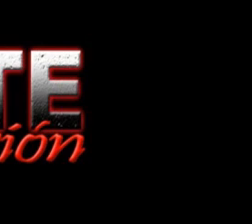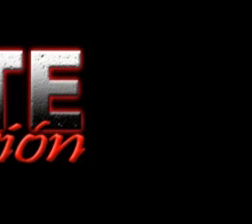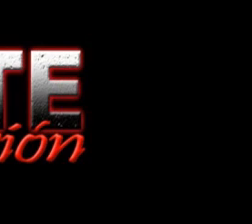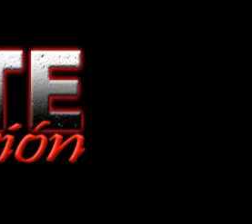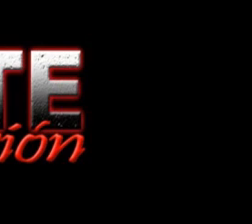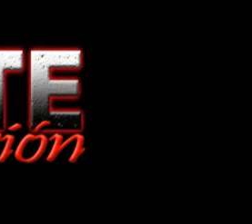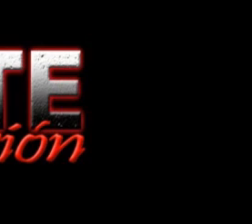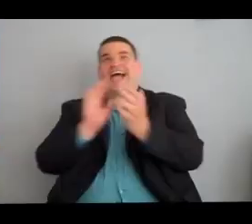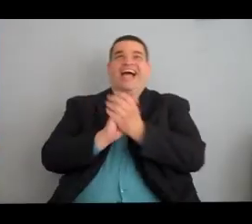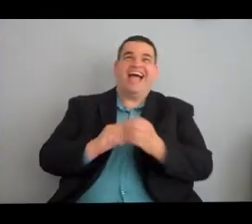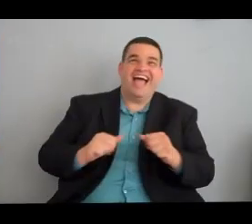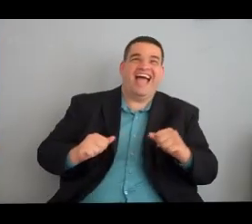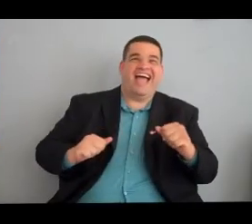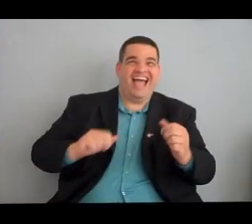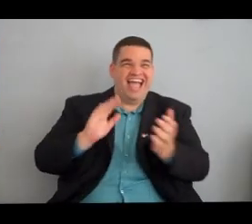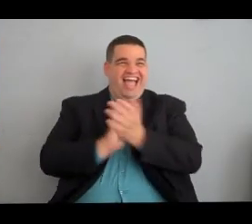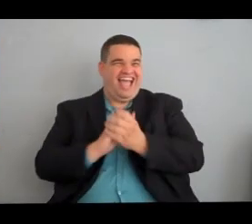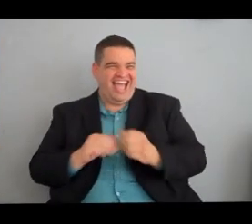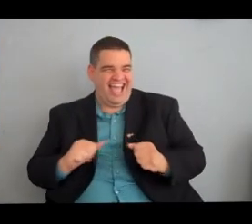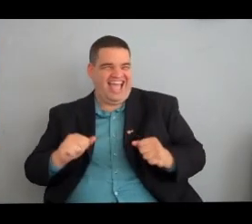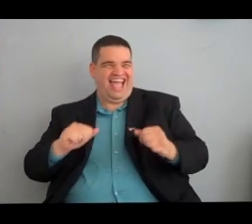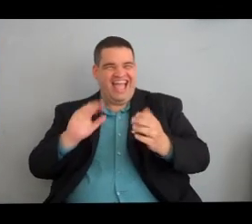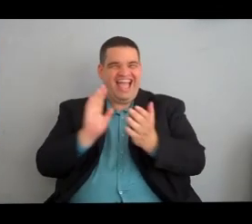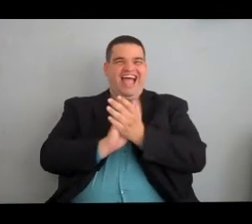Y ahí estamos, ya volvimos.